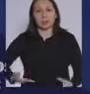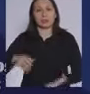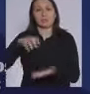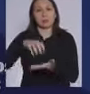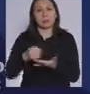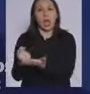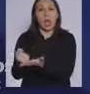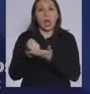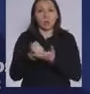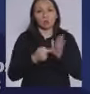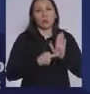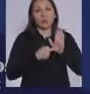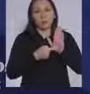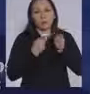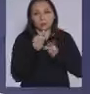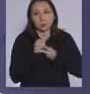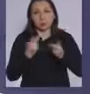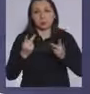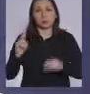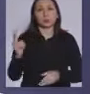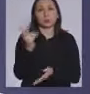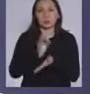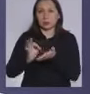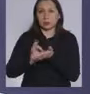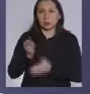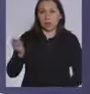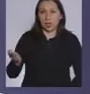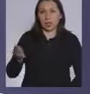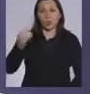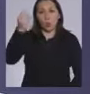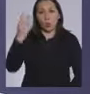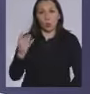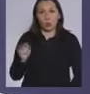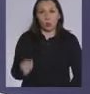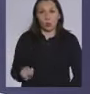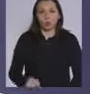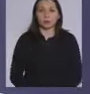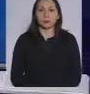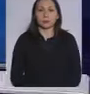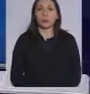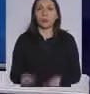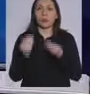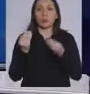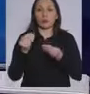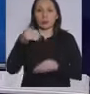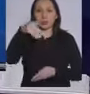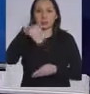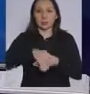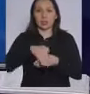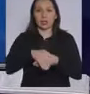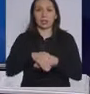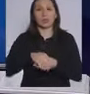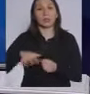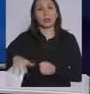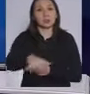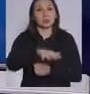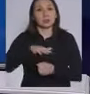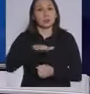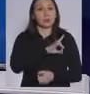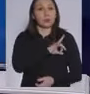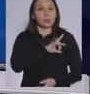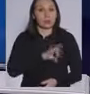hacer esta transmisión subsecretario de sonido con las cifras de hoy día muy buenas tardes la situación en nuestro